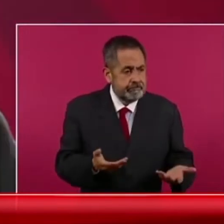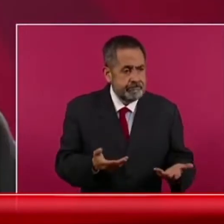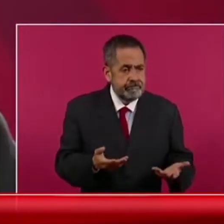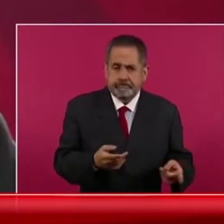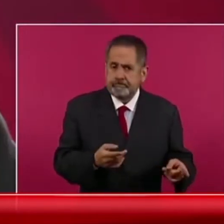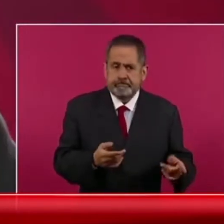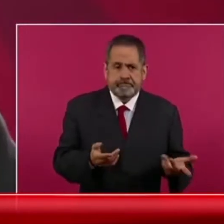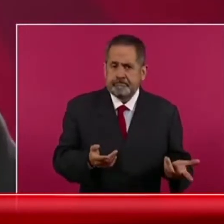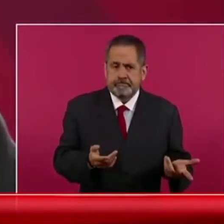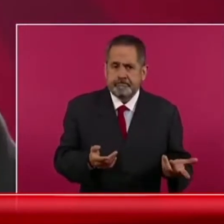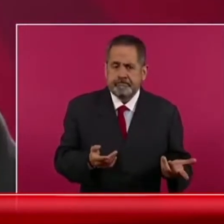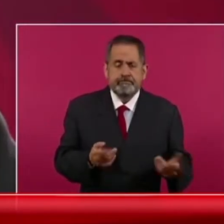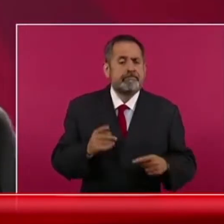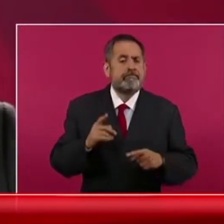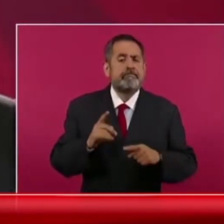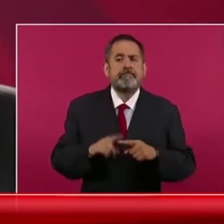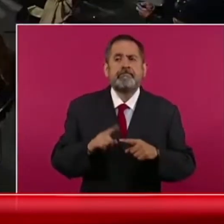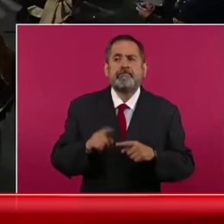Participaron